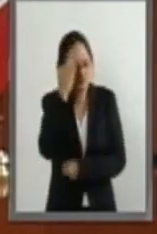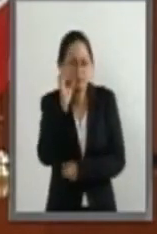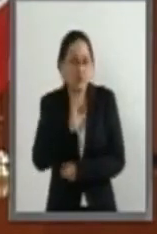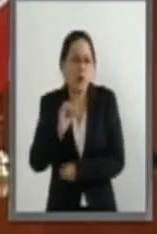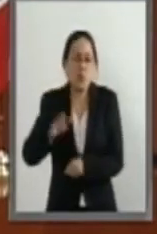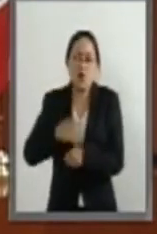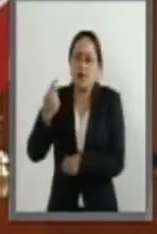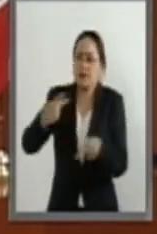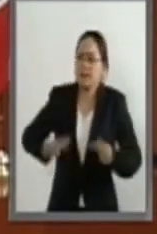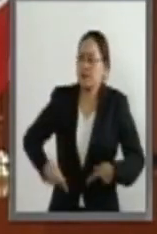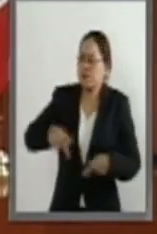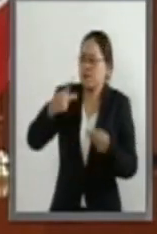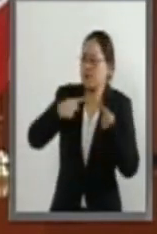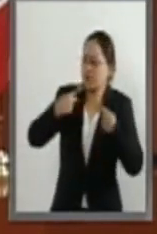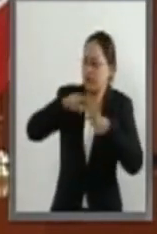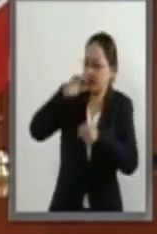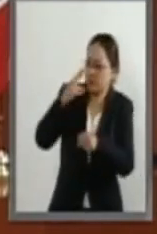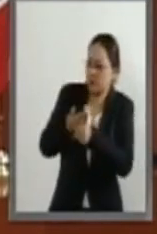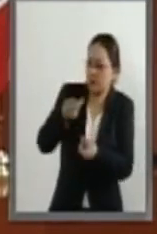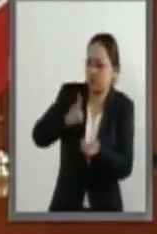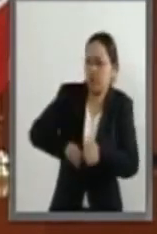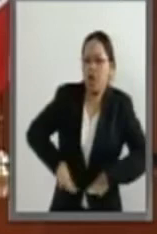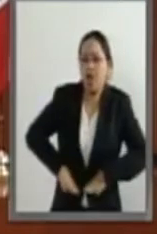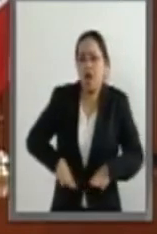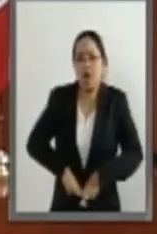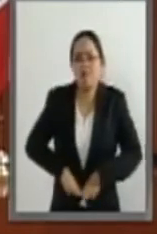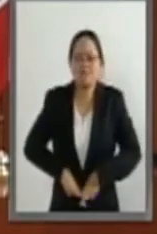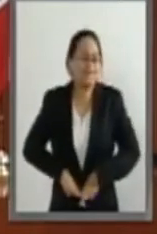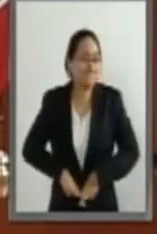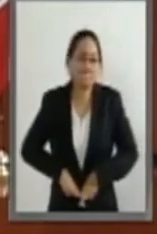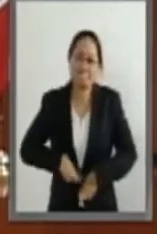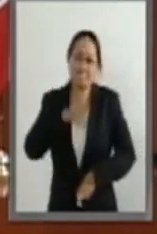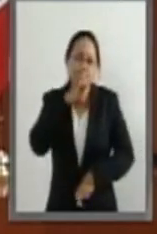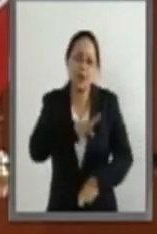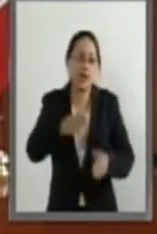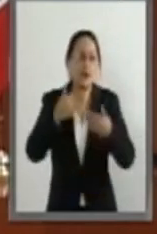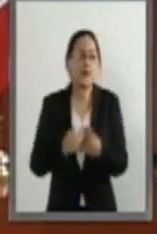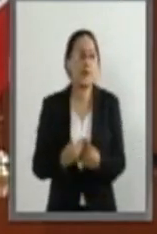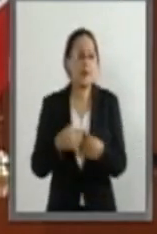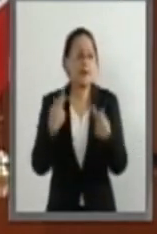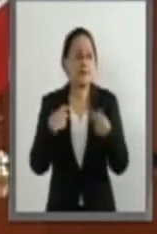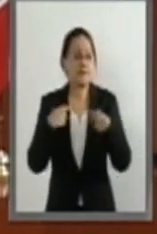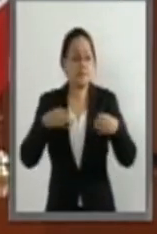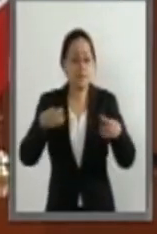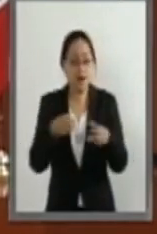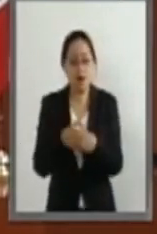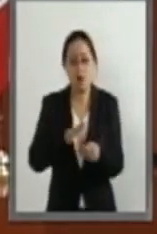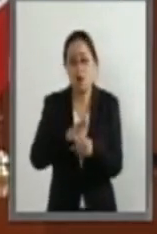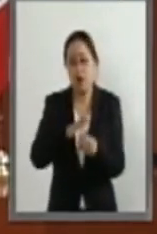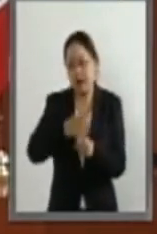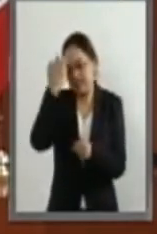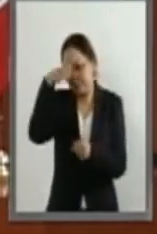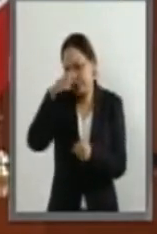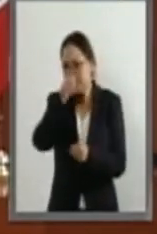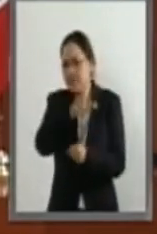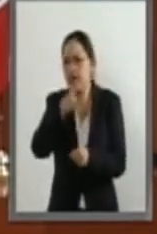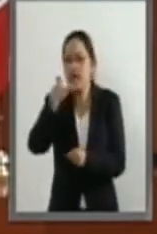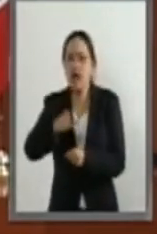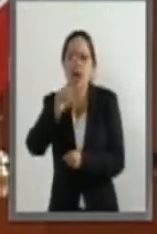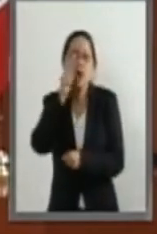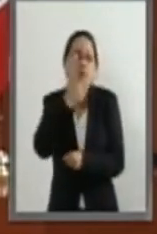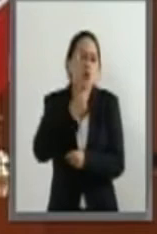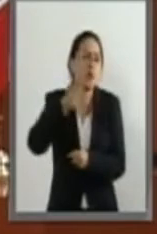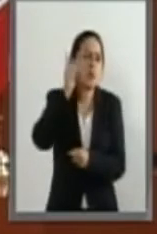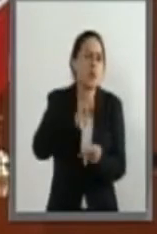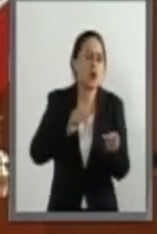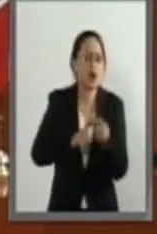sujetos, tanto en la experiencia de la víctima como la del victimario, en la experiencia de los géneros, en los estudios que se tienen